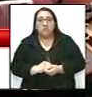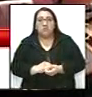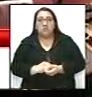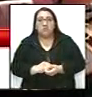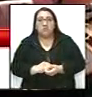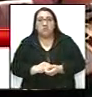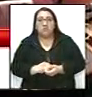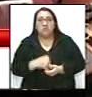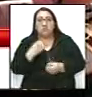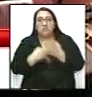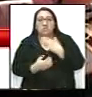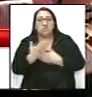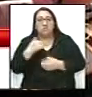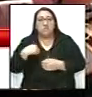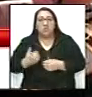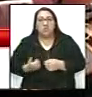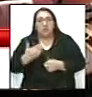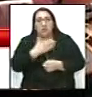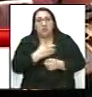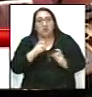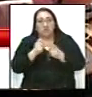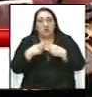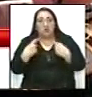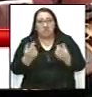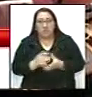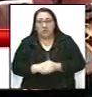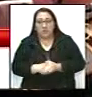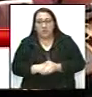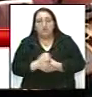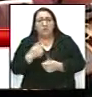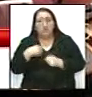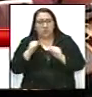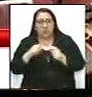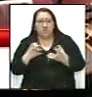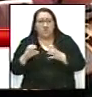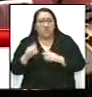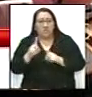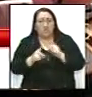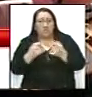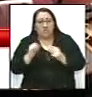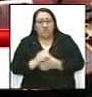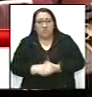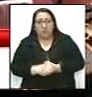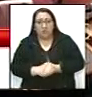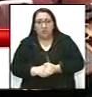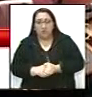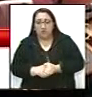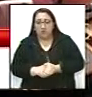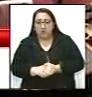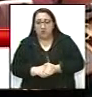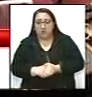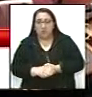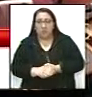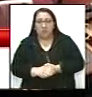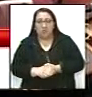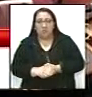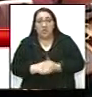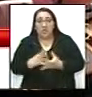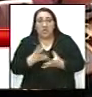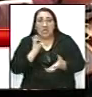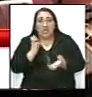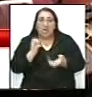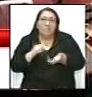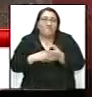Buenos días, señora presidenta. Buenos días, colegas congresistas. Yo sí, es un informe que de alguna u otra manera quiere calar en el